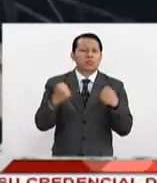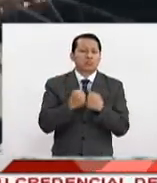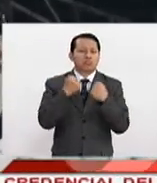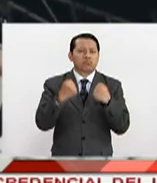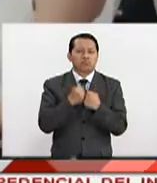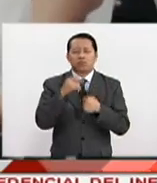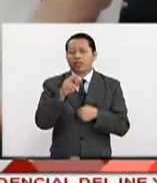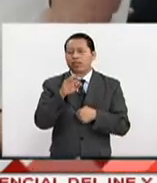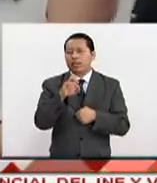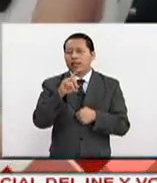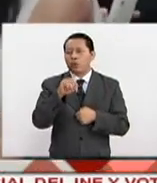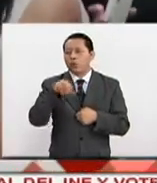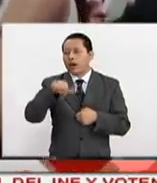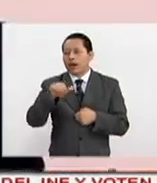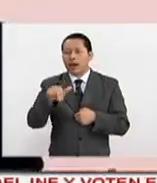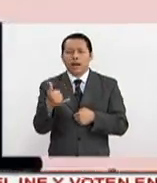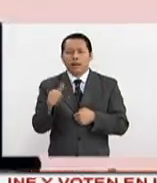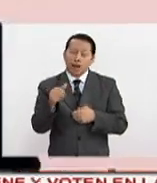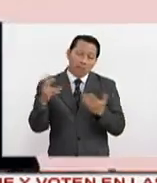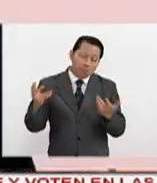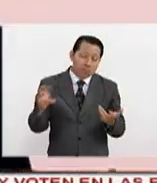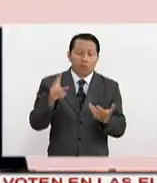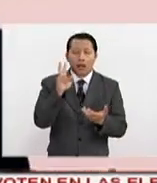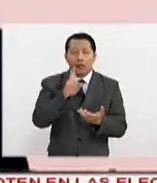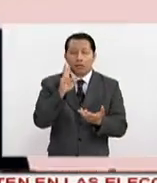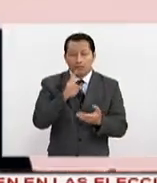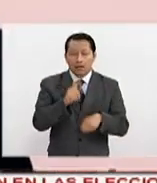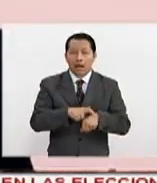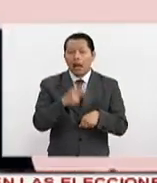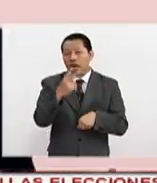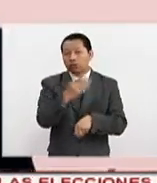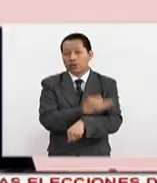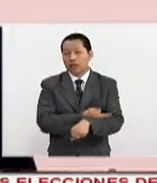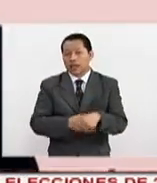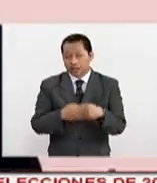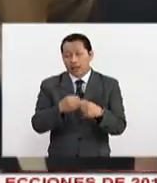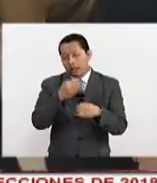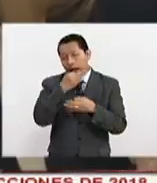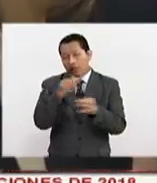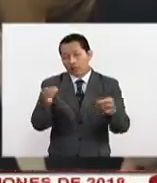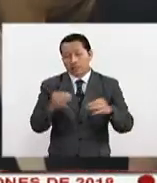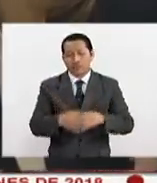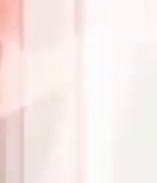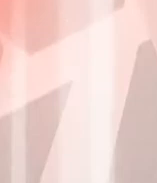Ricardo Anaya. En fin, así que a las 2 de la tarde dará a conocer su posicionamiento.